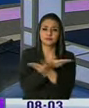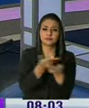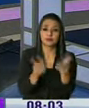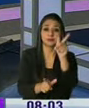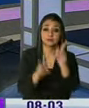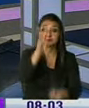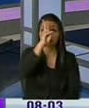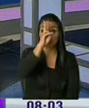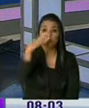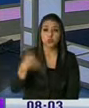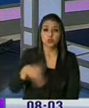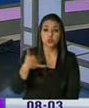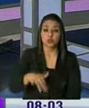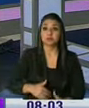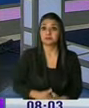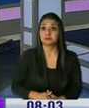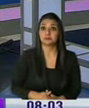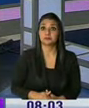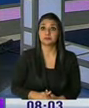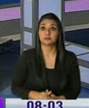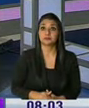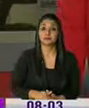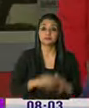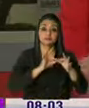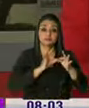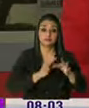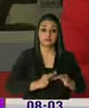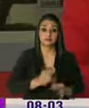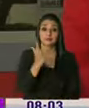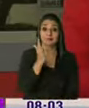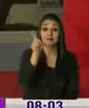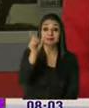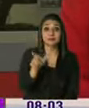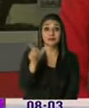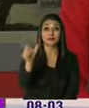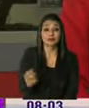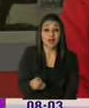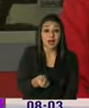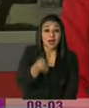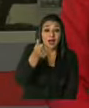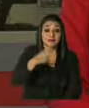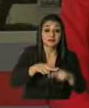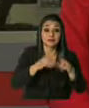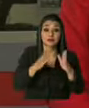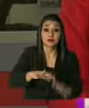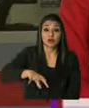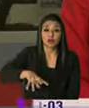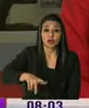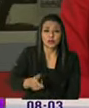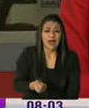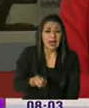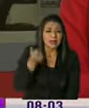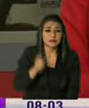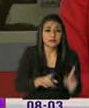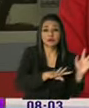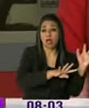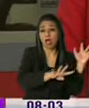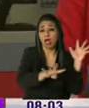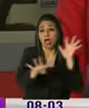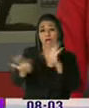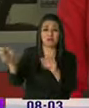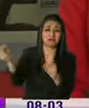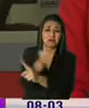andan haciendo las suyas. Así es, les contamos que en el distrito Calderón, 3 sospechosos de robar a un taxista estuvieron a punto de ser linchados.